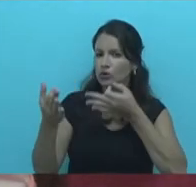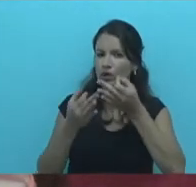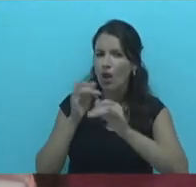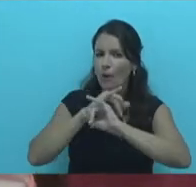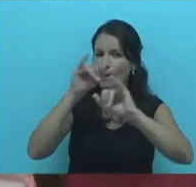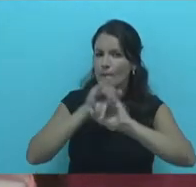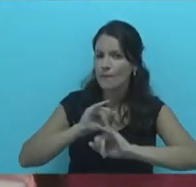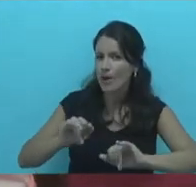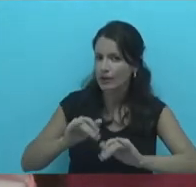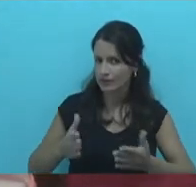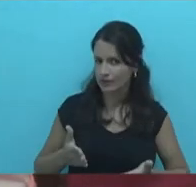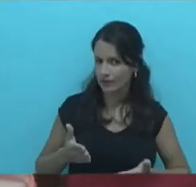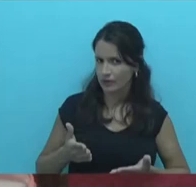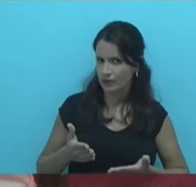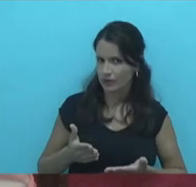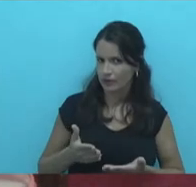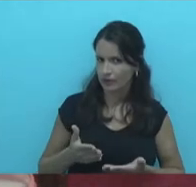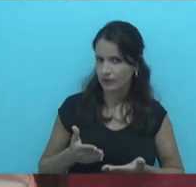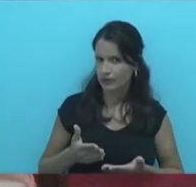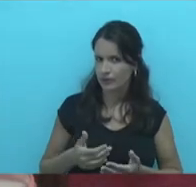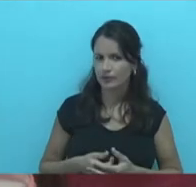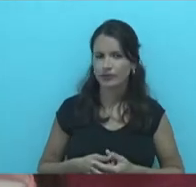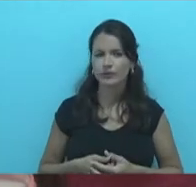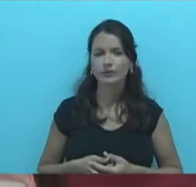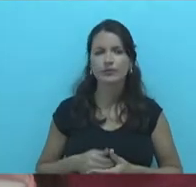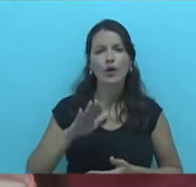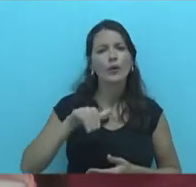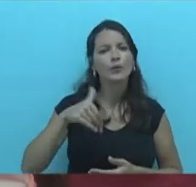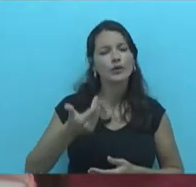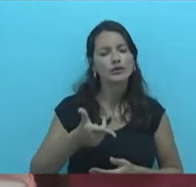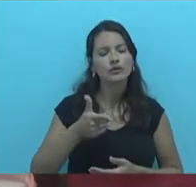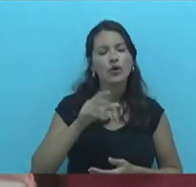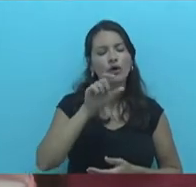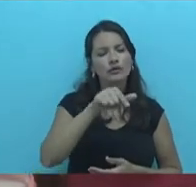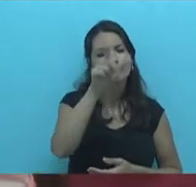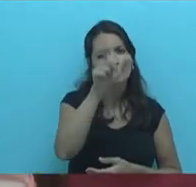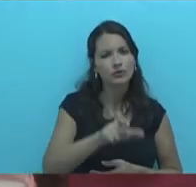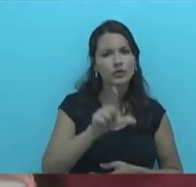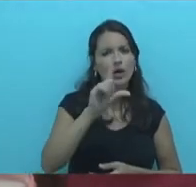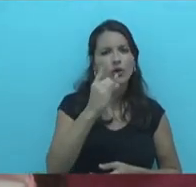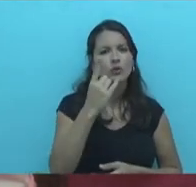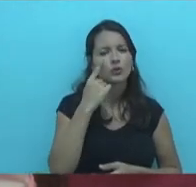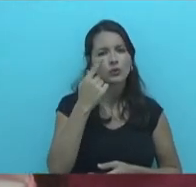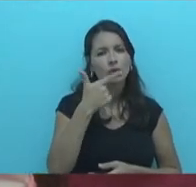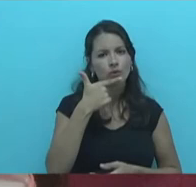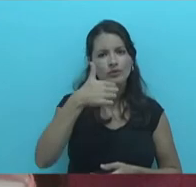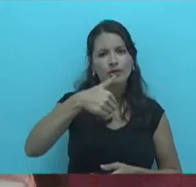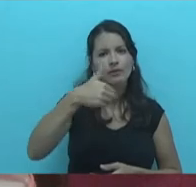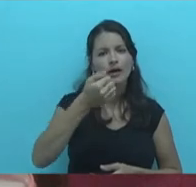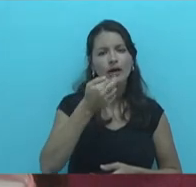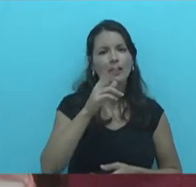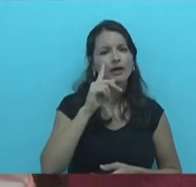María Drago, ¿no es cierto?, está en la historia del derecho internacional con el aporte de su